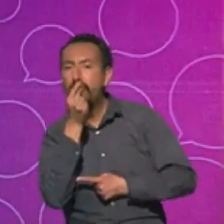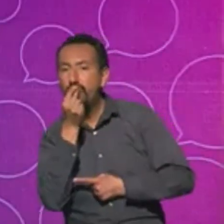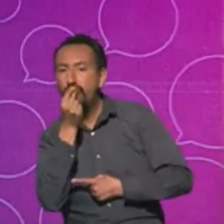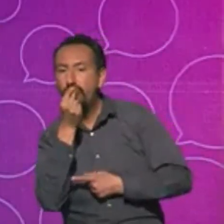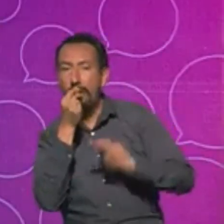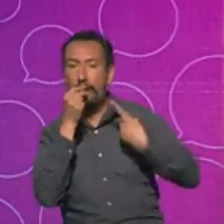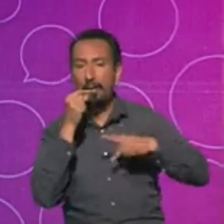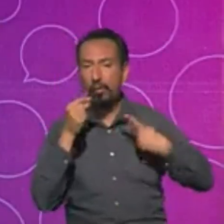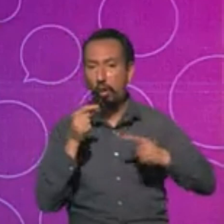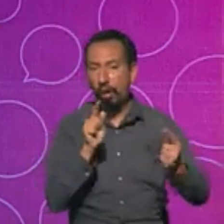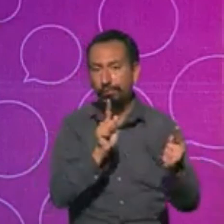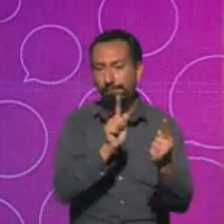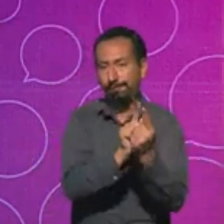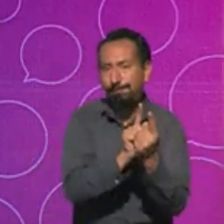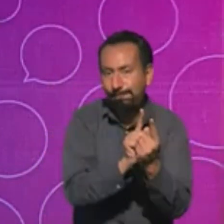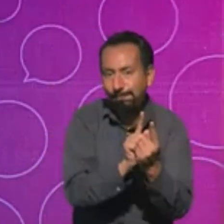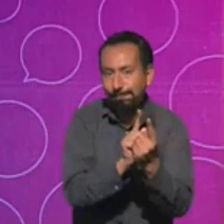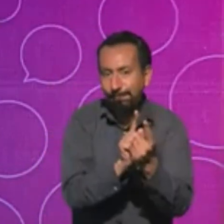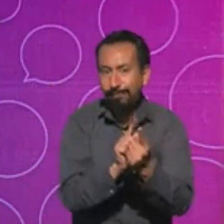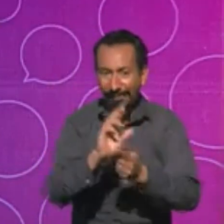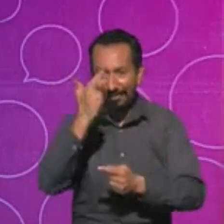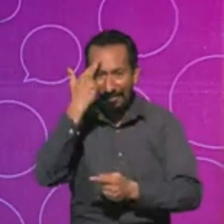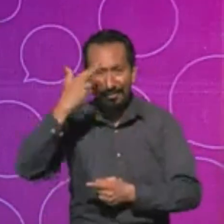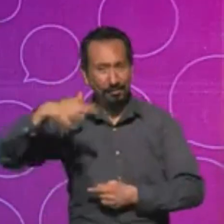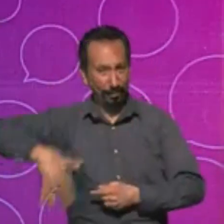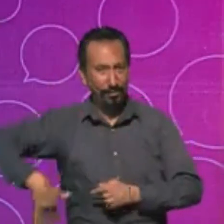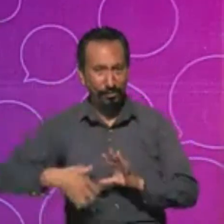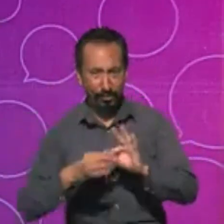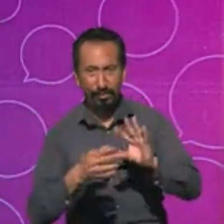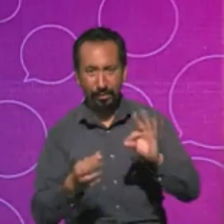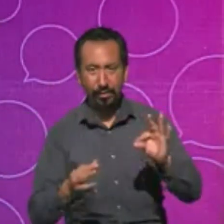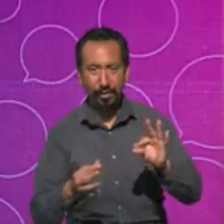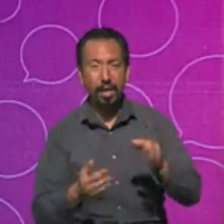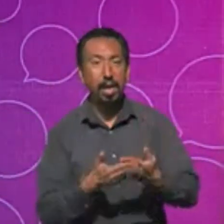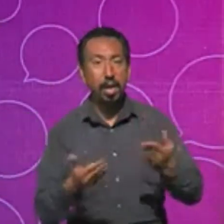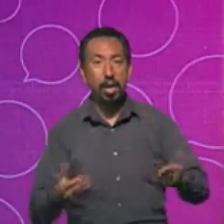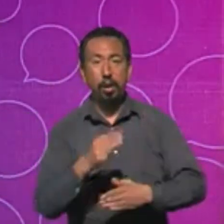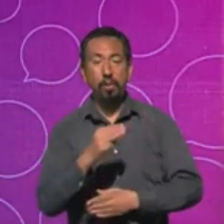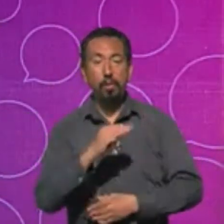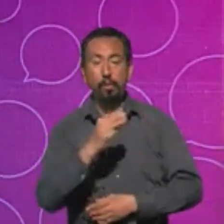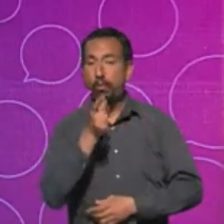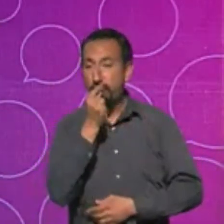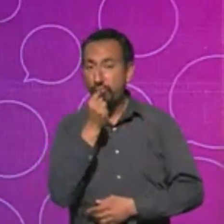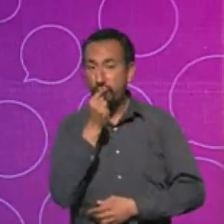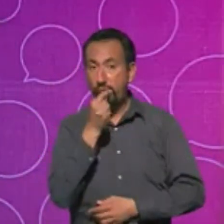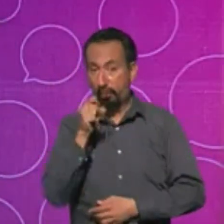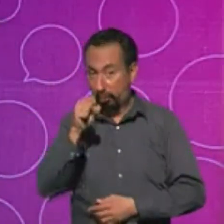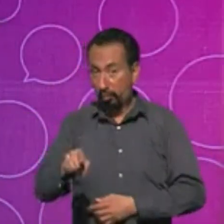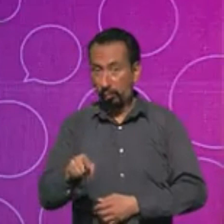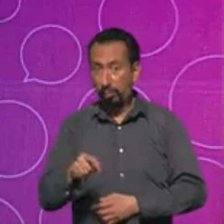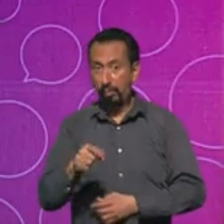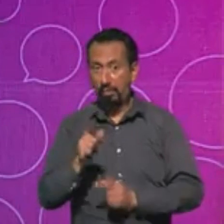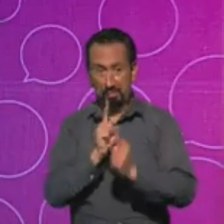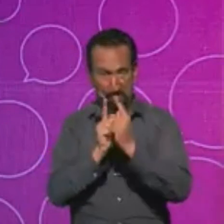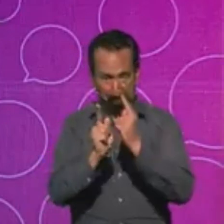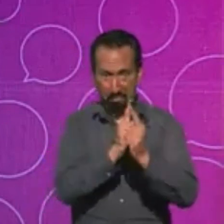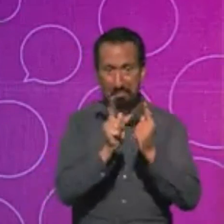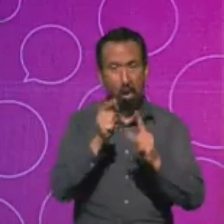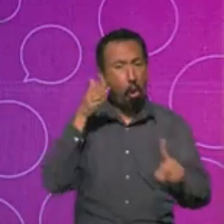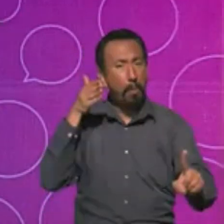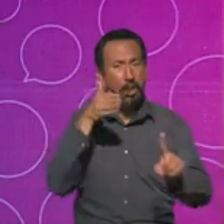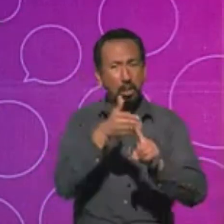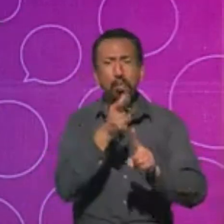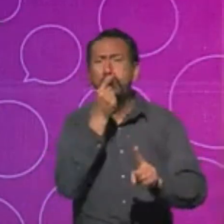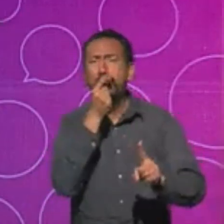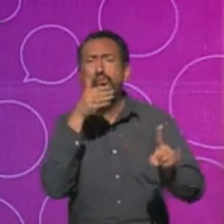policía multidisciplinaria que queremos realizar eh La policía multidisciplinaria tiene por obligación y por enfoque